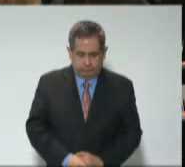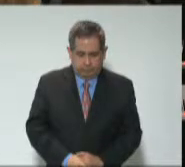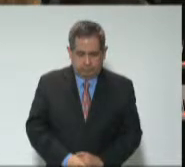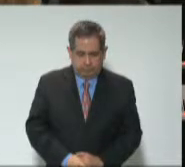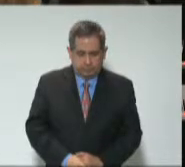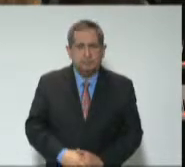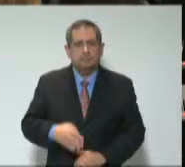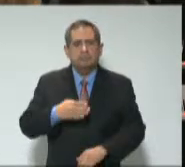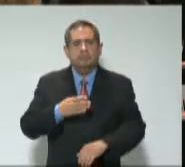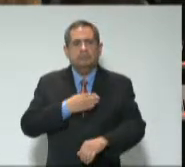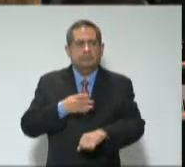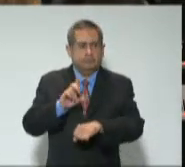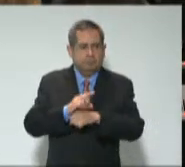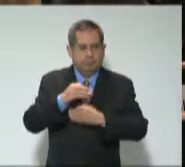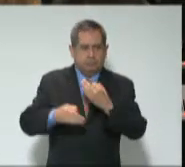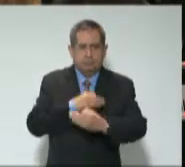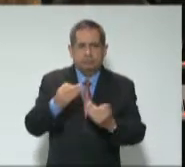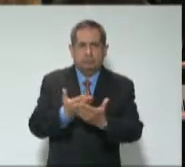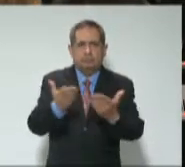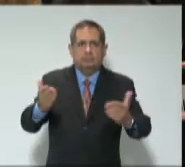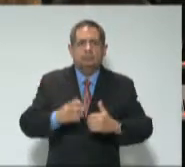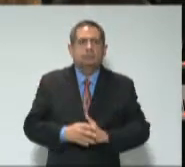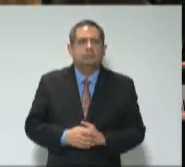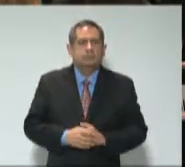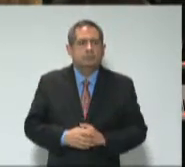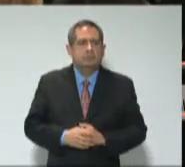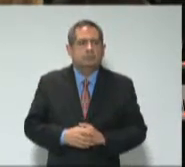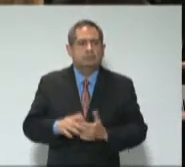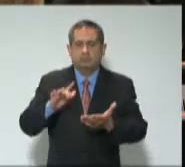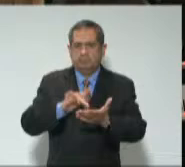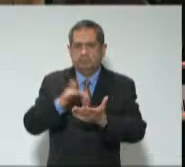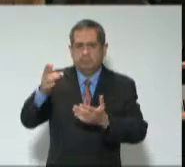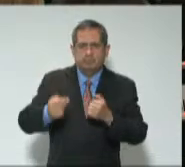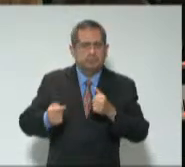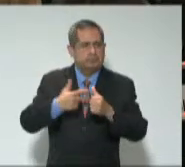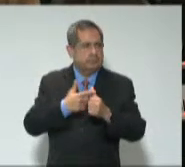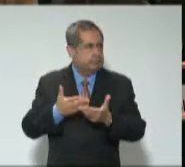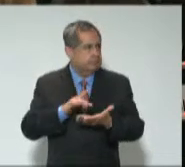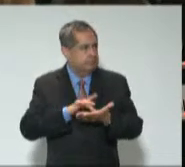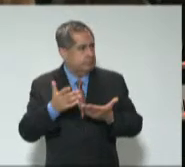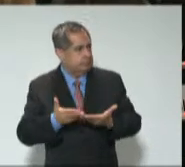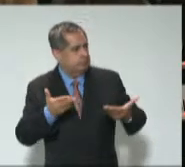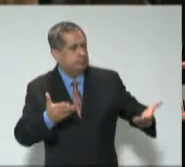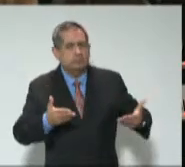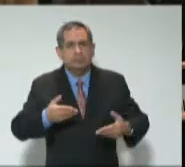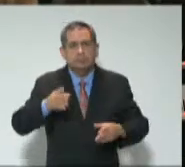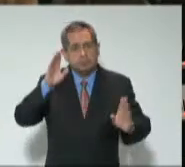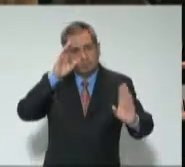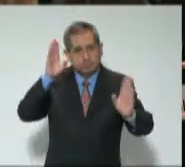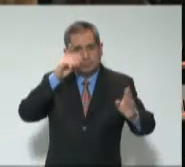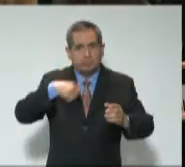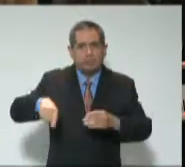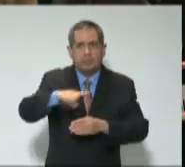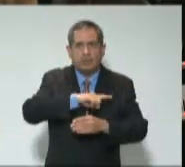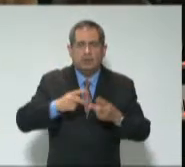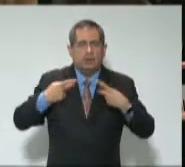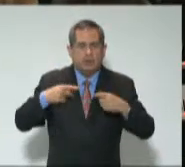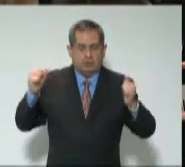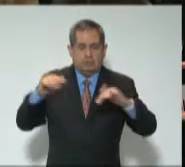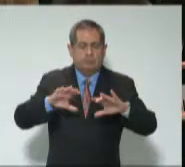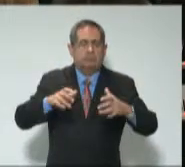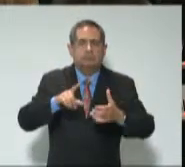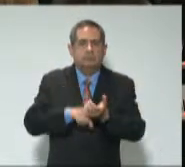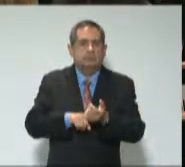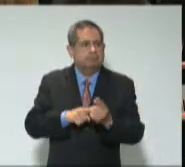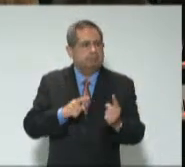Muy buenos días a todas y a todos ustedes Quiero agradecer en primer lugar y saludar a todos los aquí presentes que han